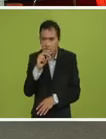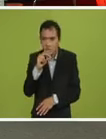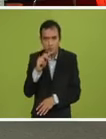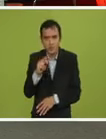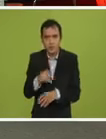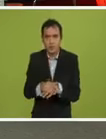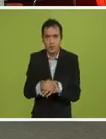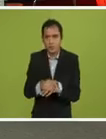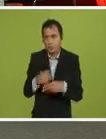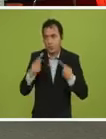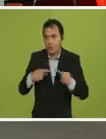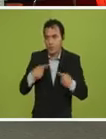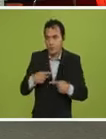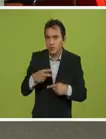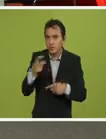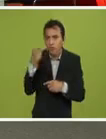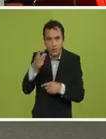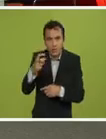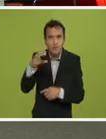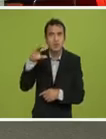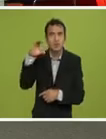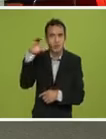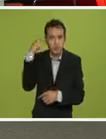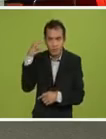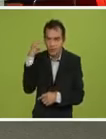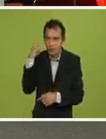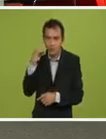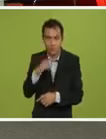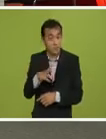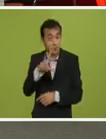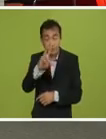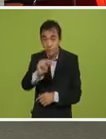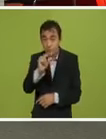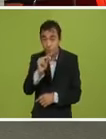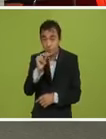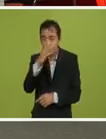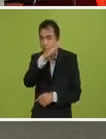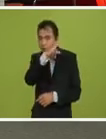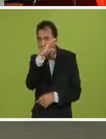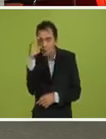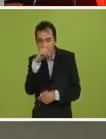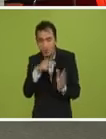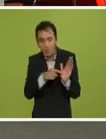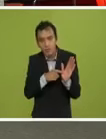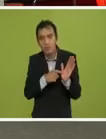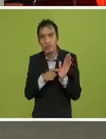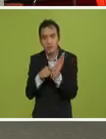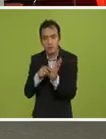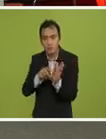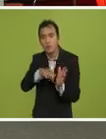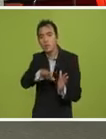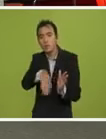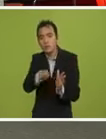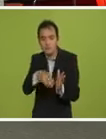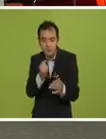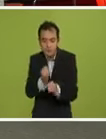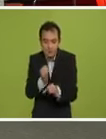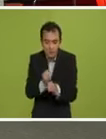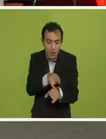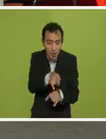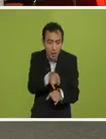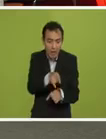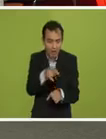de gente que se dedica a la prostitución. O sea, son, son de imágenes que ellos bucean en las redes sociales,